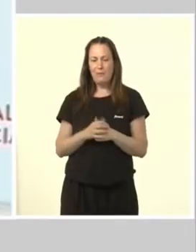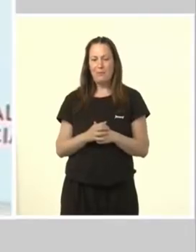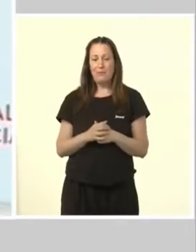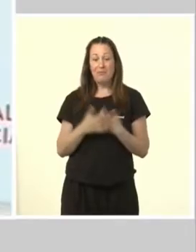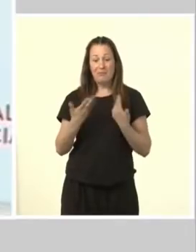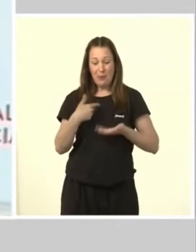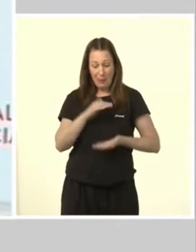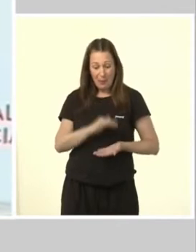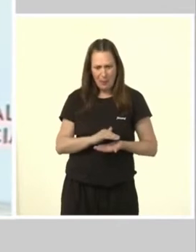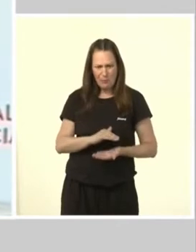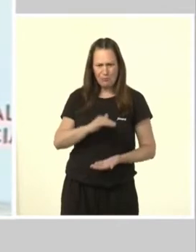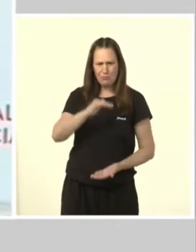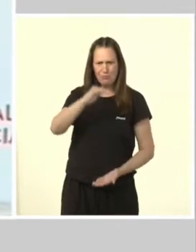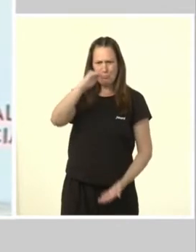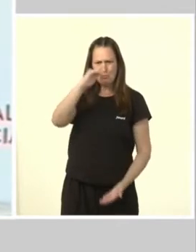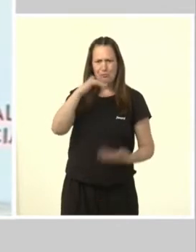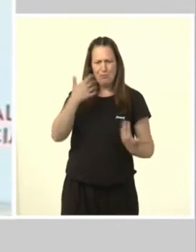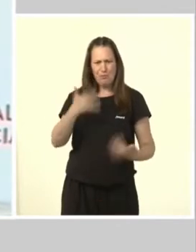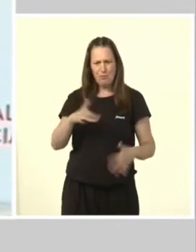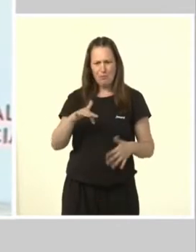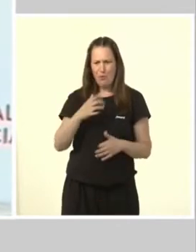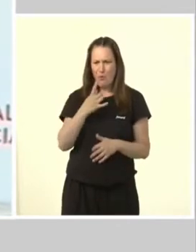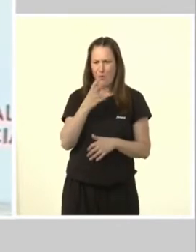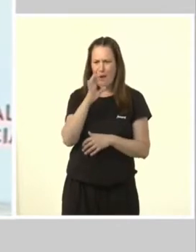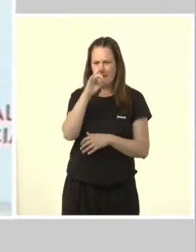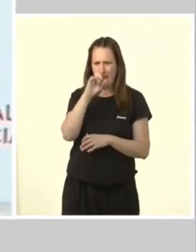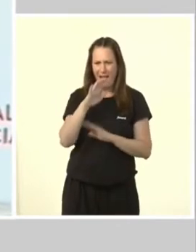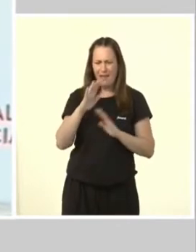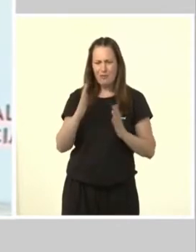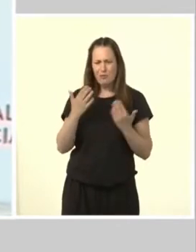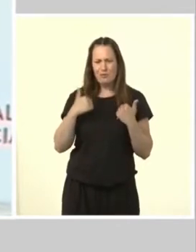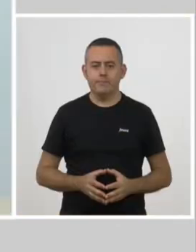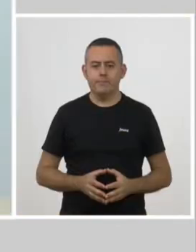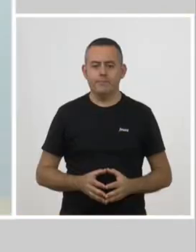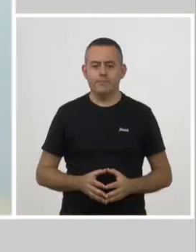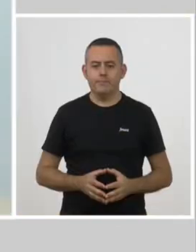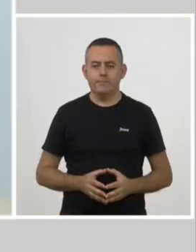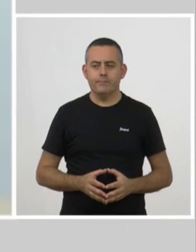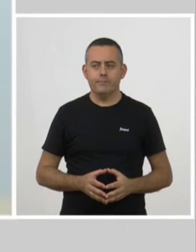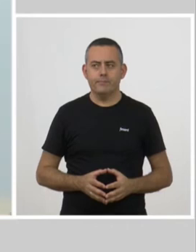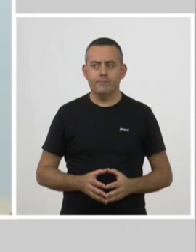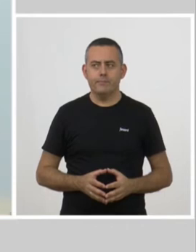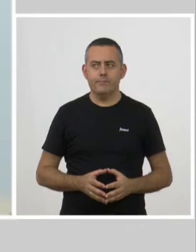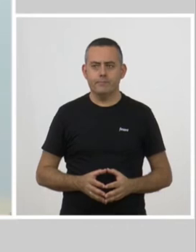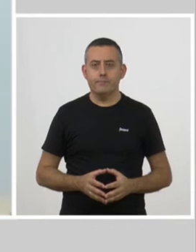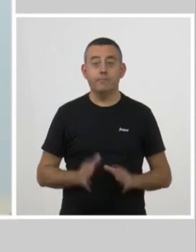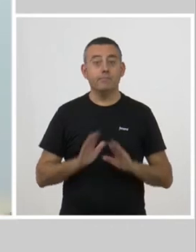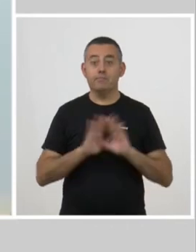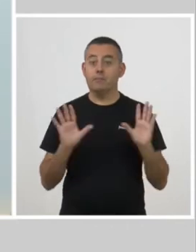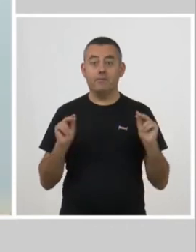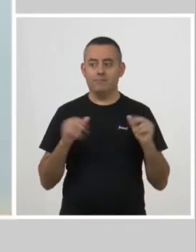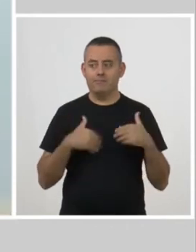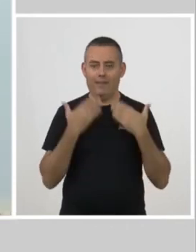ha asegurado que se trata de una decisión que todavía no ha tomado y ha mantenido Que hará público lo que finalmente decida unas semanas antes